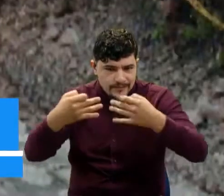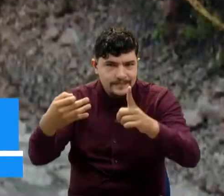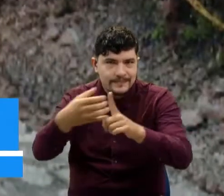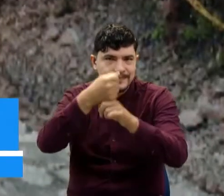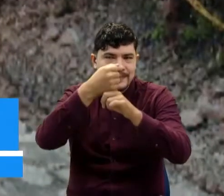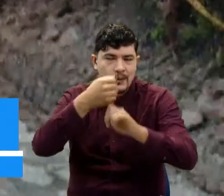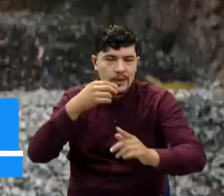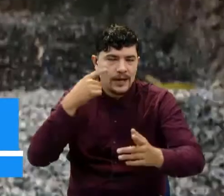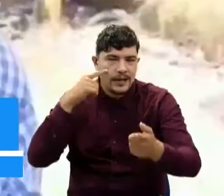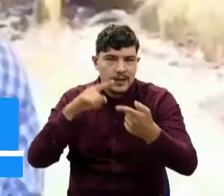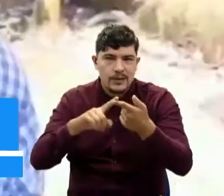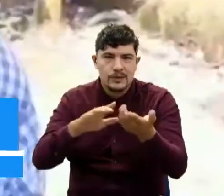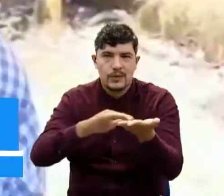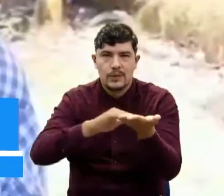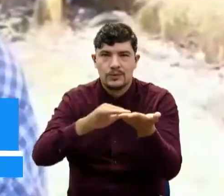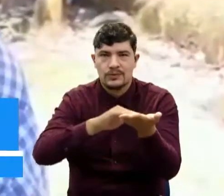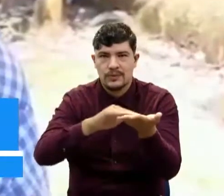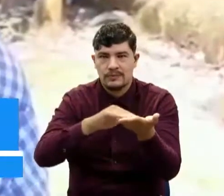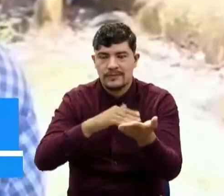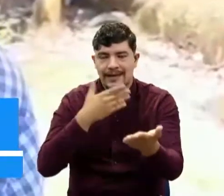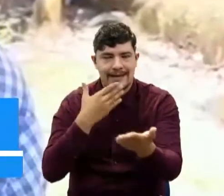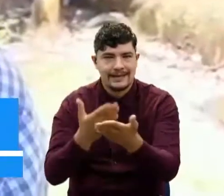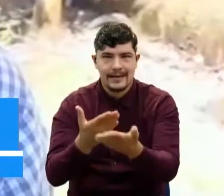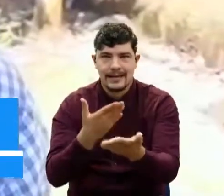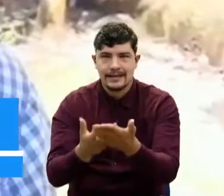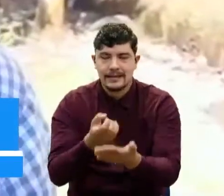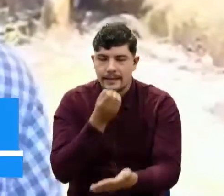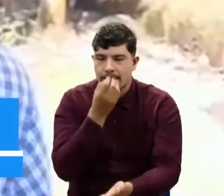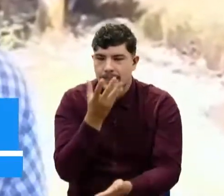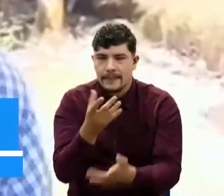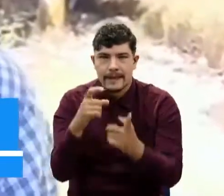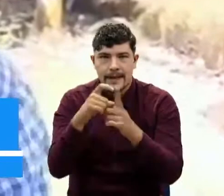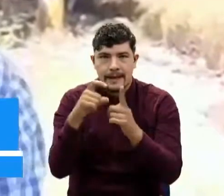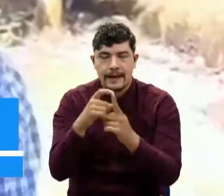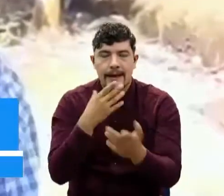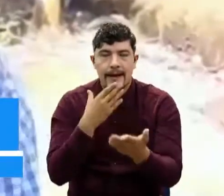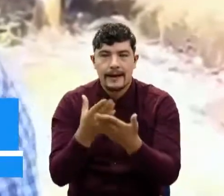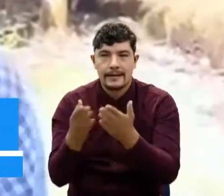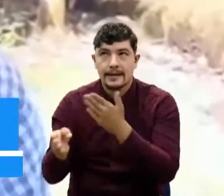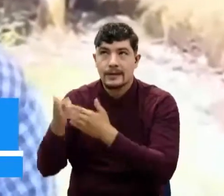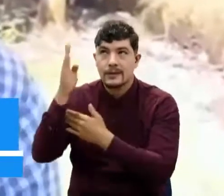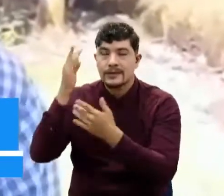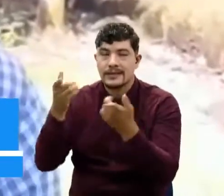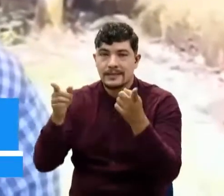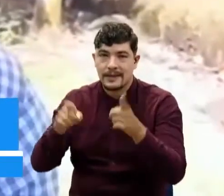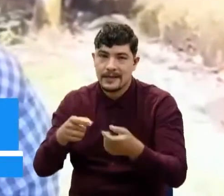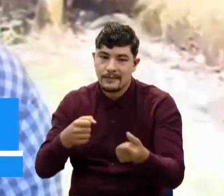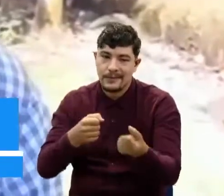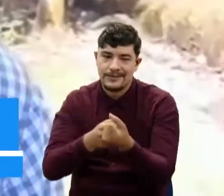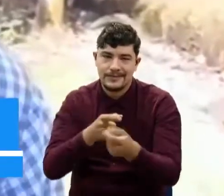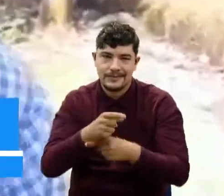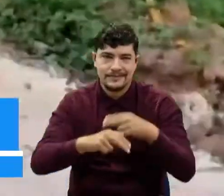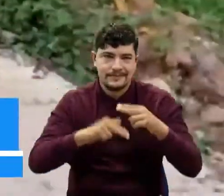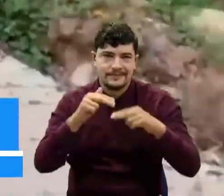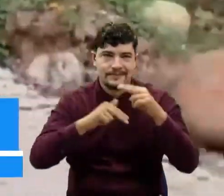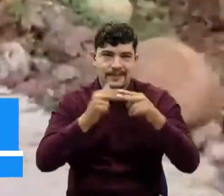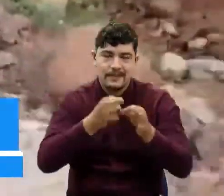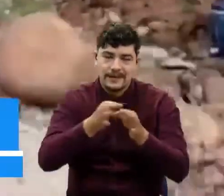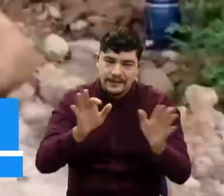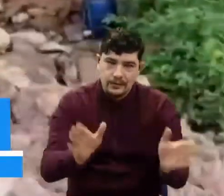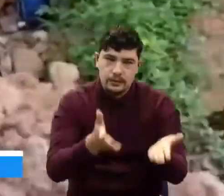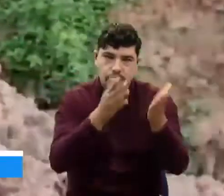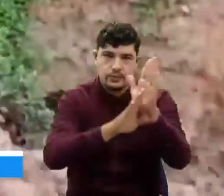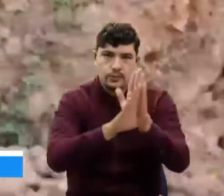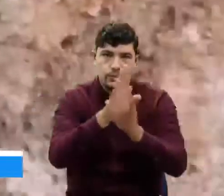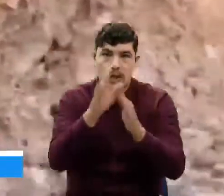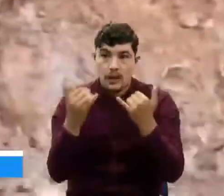municipio. No nos quedan más palabras que agradecerles, darle gracias a Dios por estas obras tan importantes para nuestro municipio. La construcción